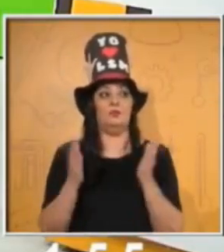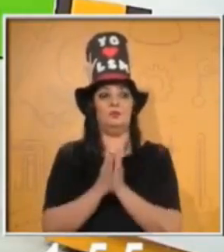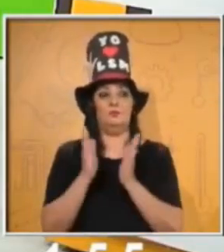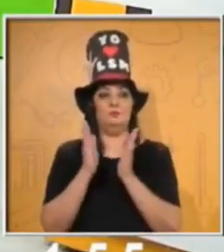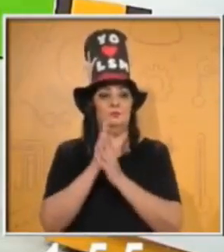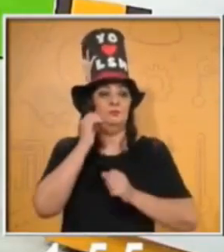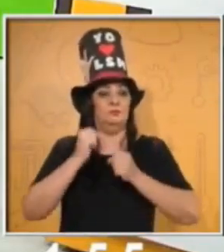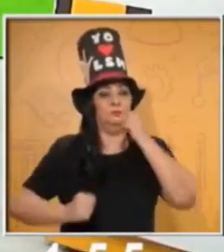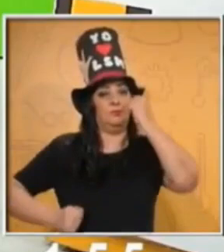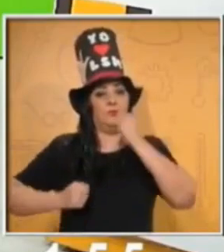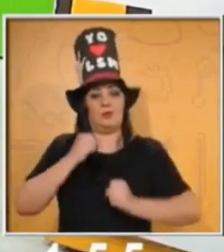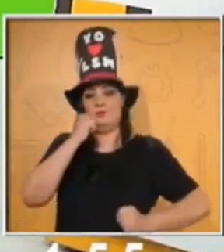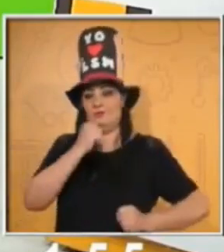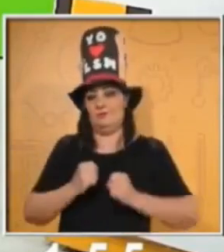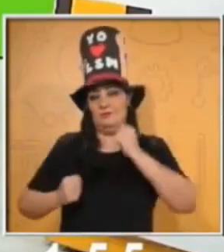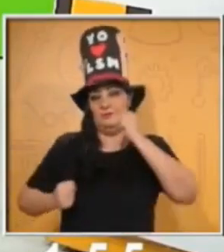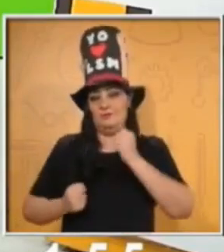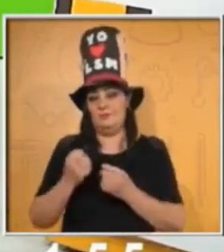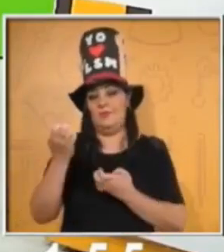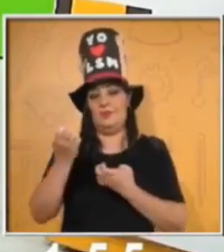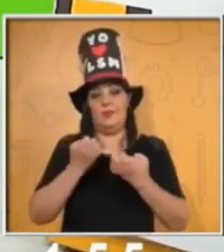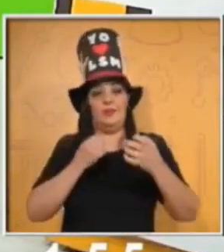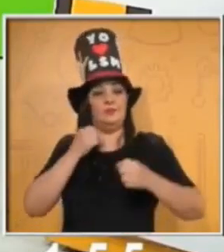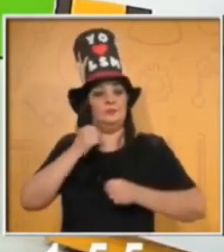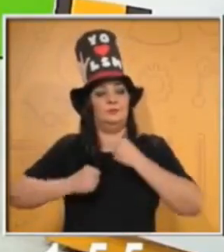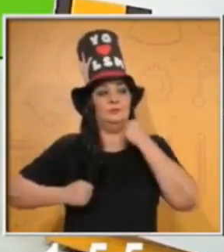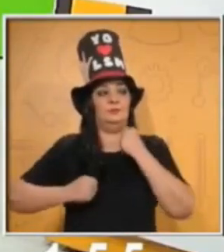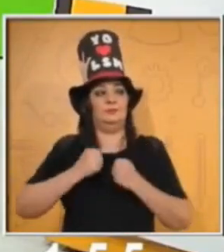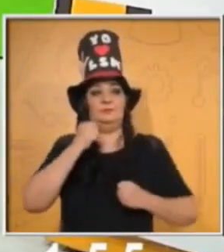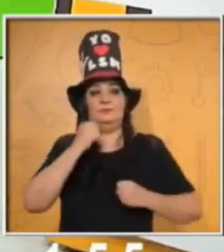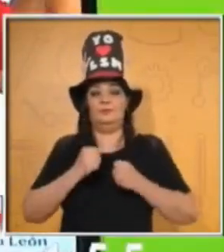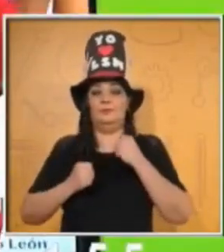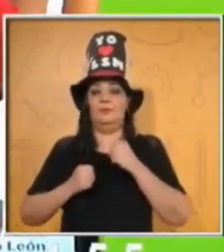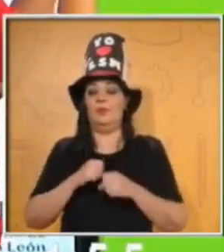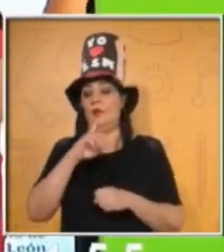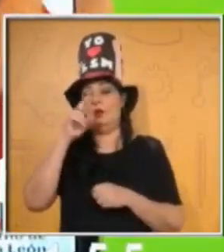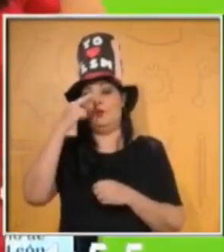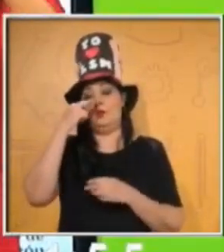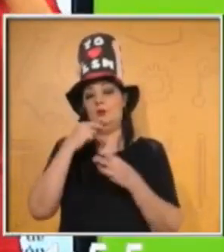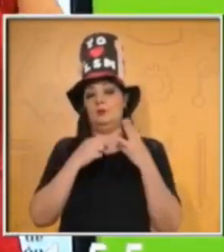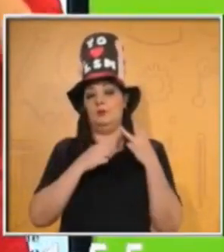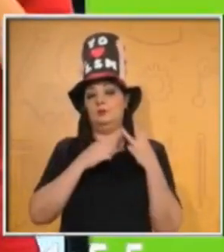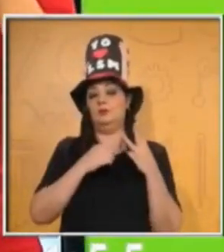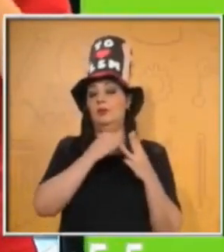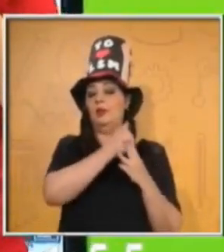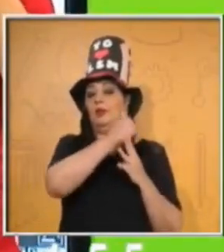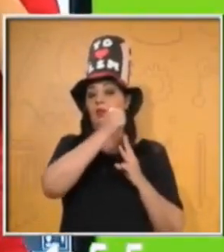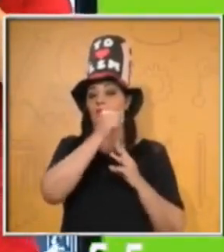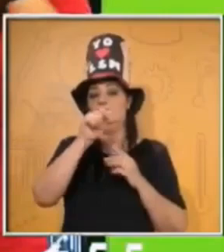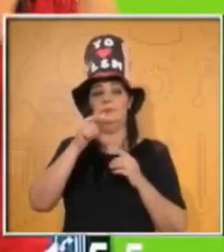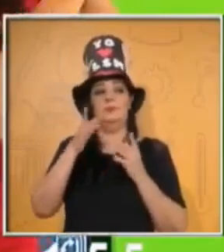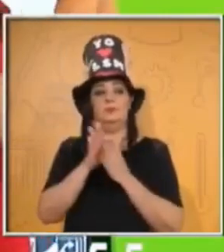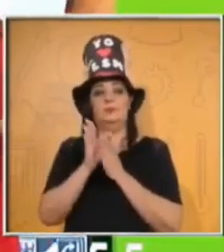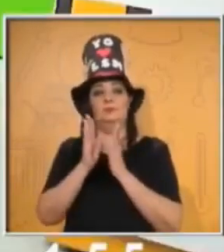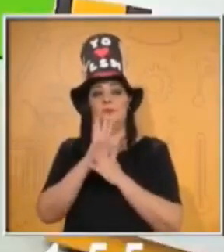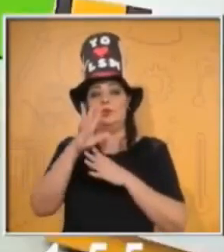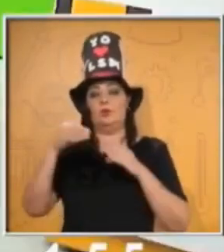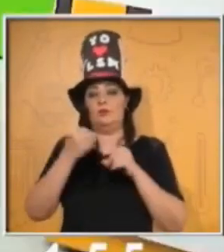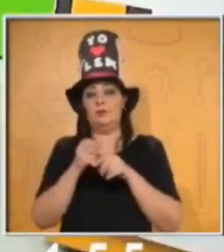1, 2, 3, 4. Ahora al otro lado.